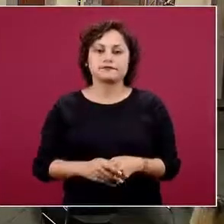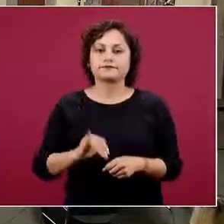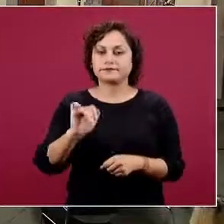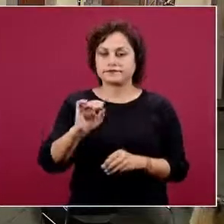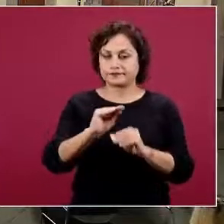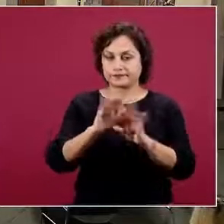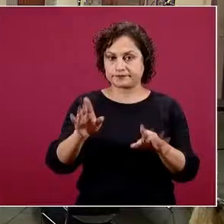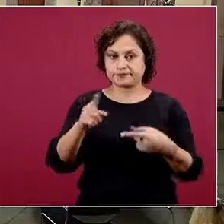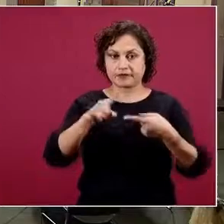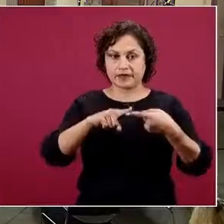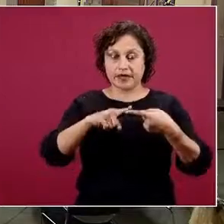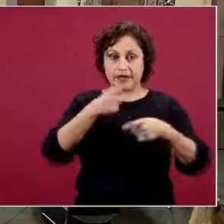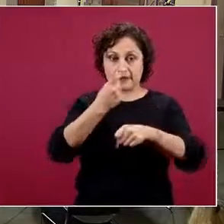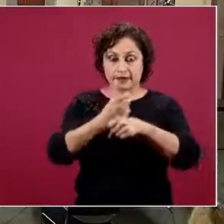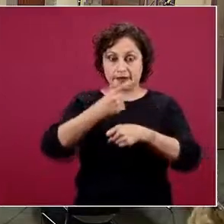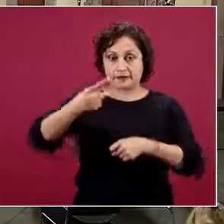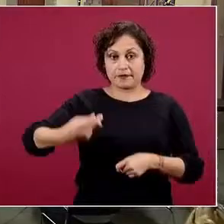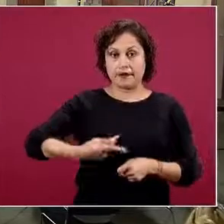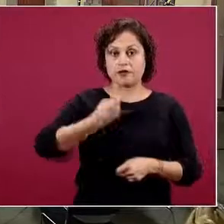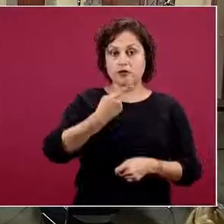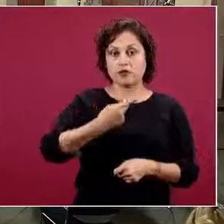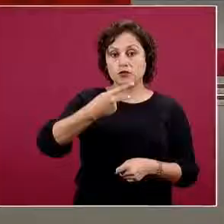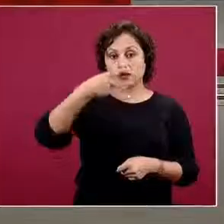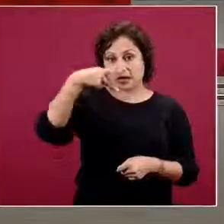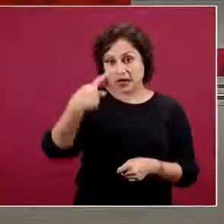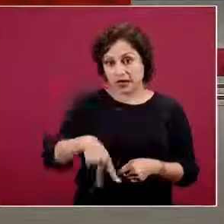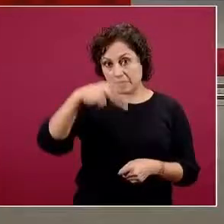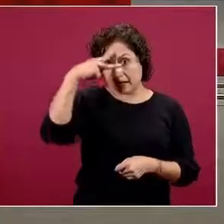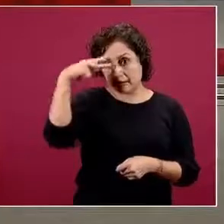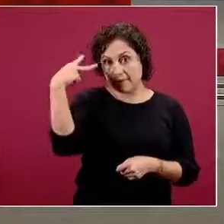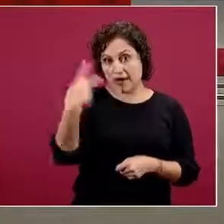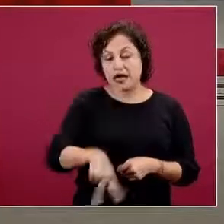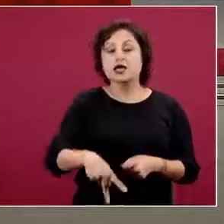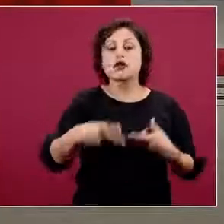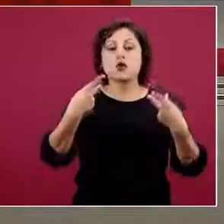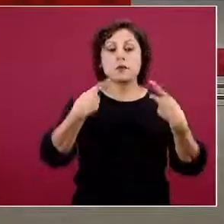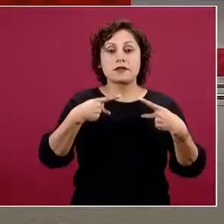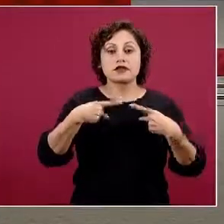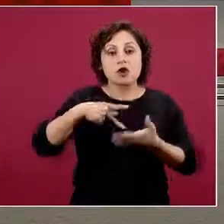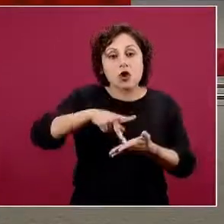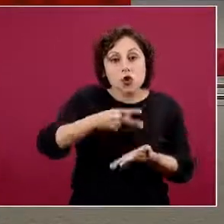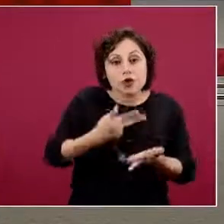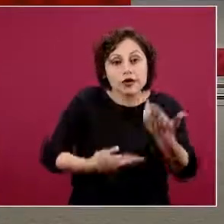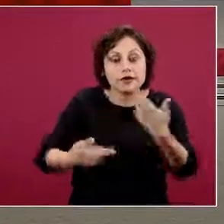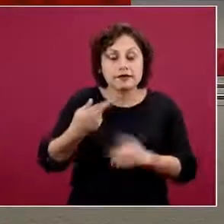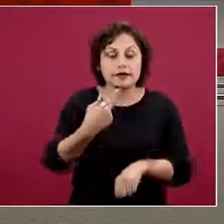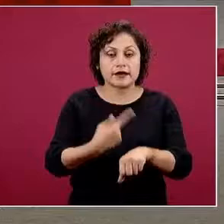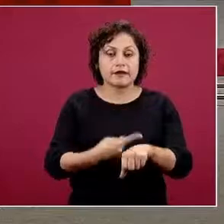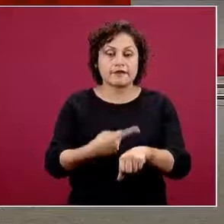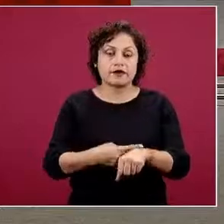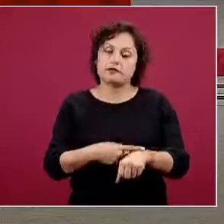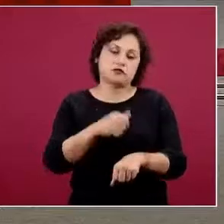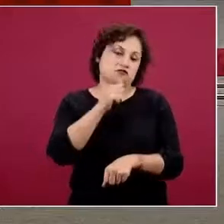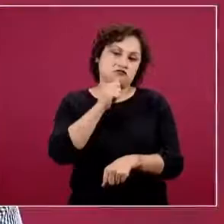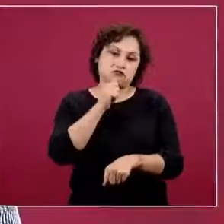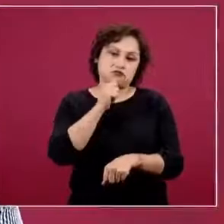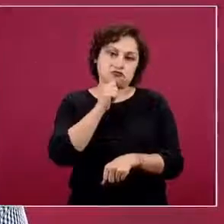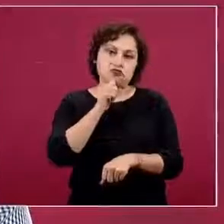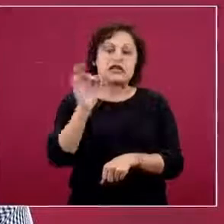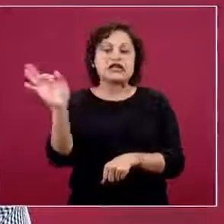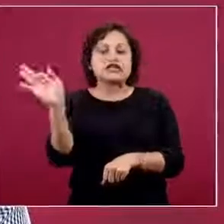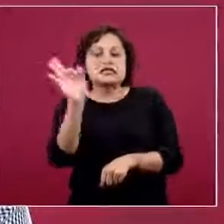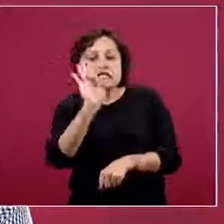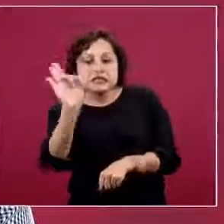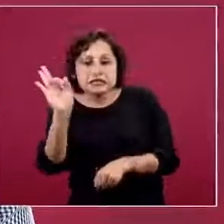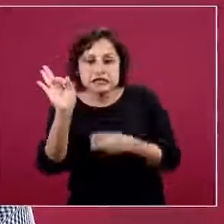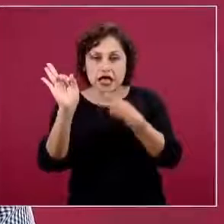a las reinfecciones, en México todavía no tenemos confirmada ninguna. Tenemos sí casos probables de reinfección que hasta el